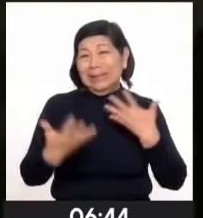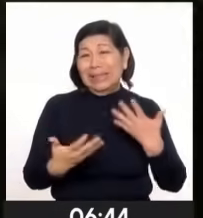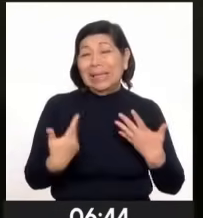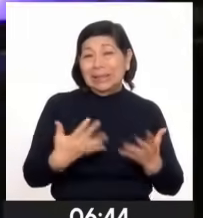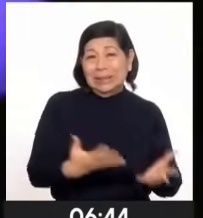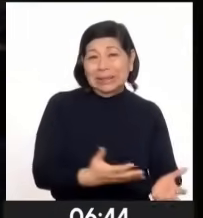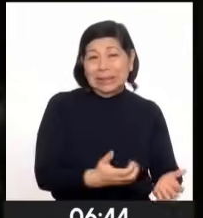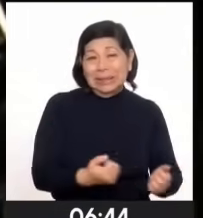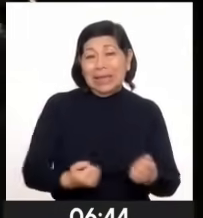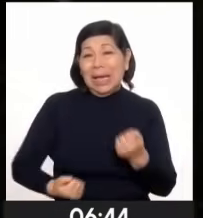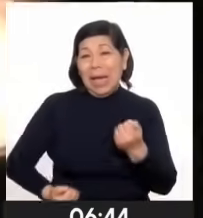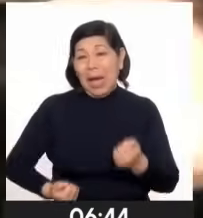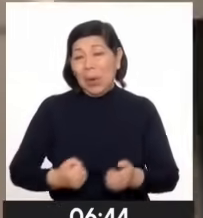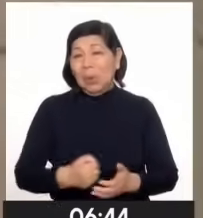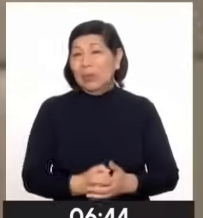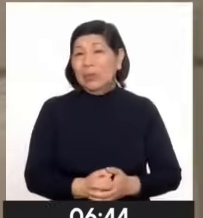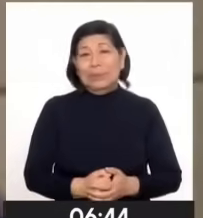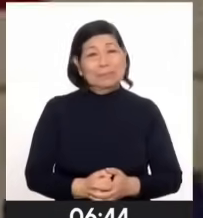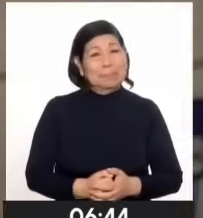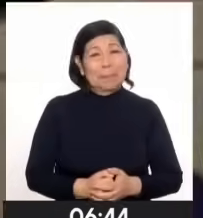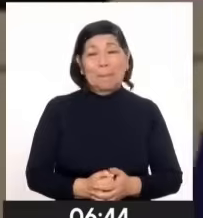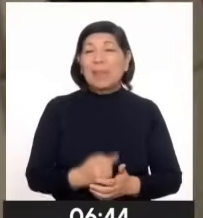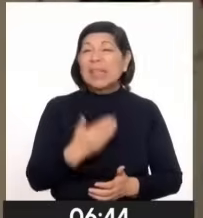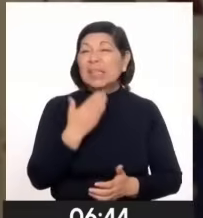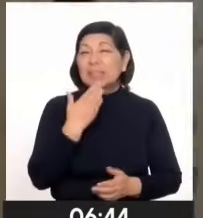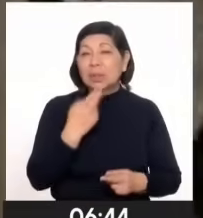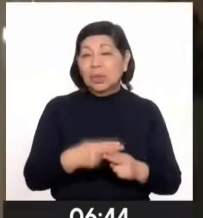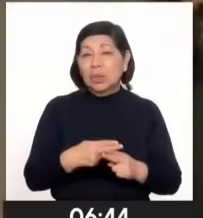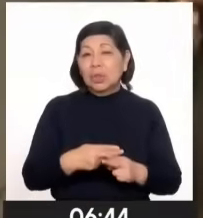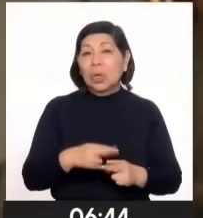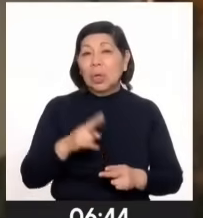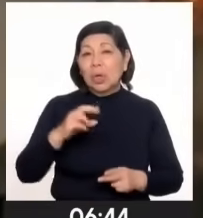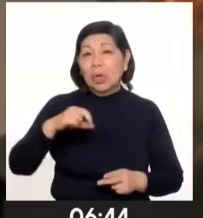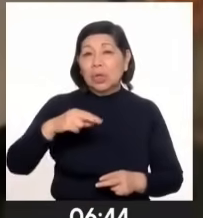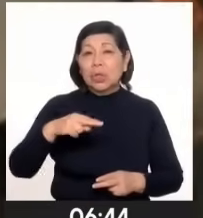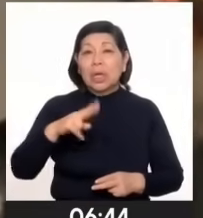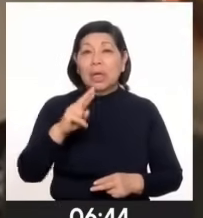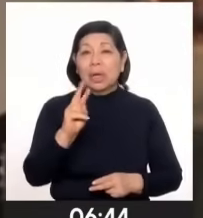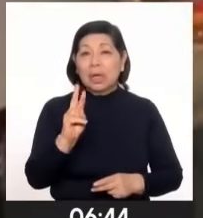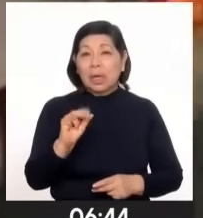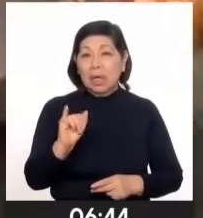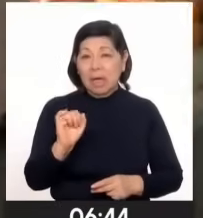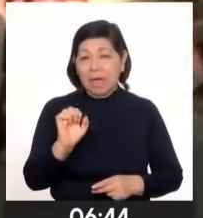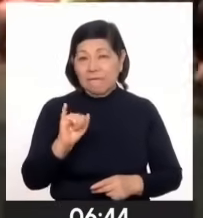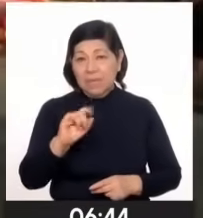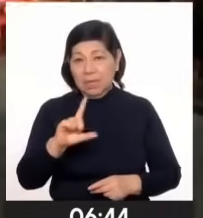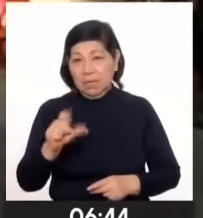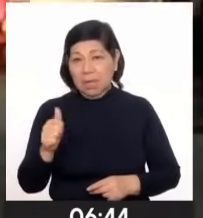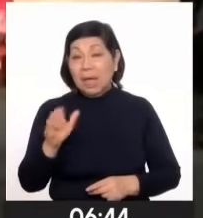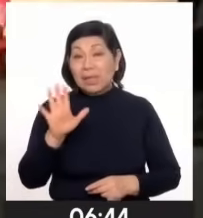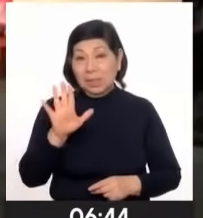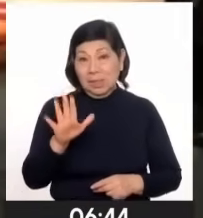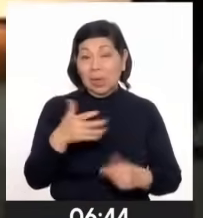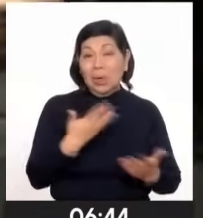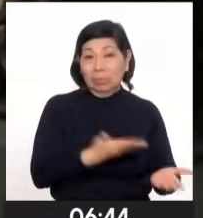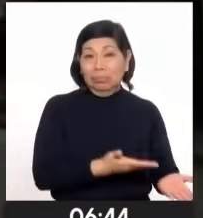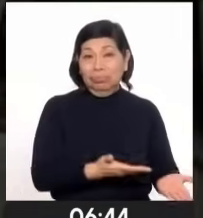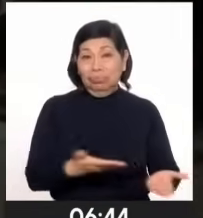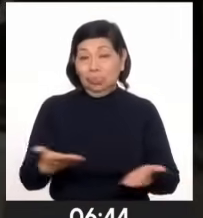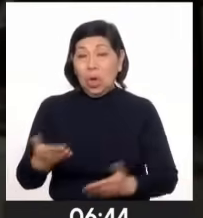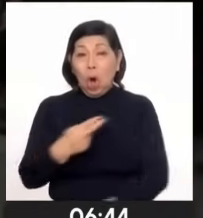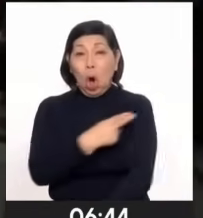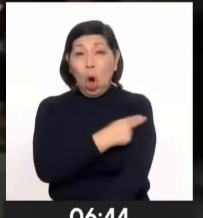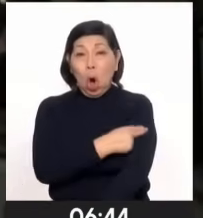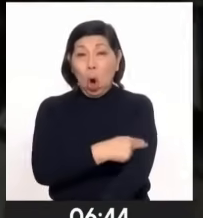recuperado del vehículo siniestrado se identificó como roni revilla Bravo cinco de los heridos fueron trasladados al